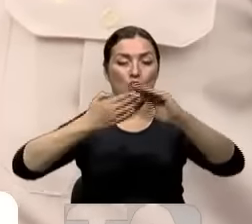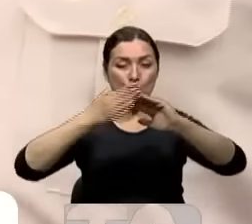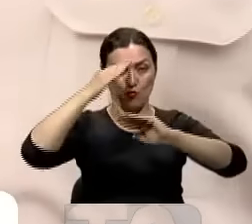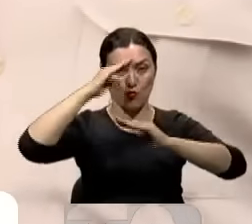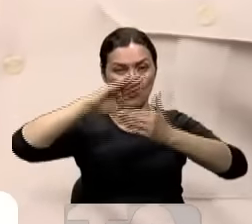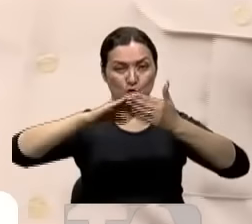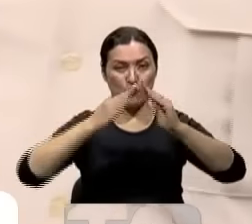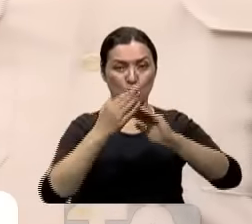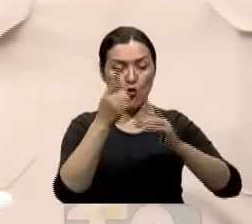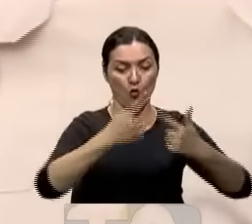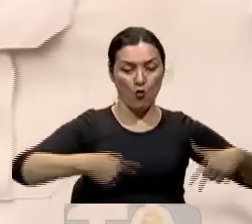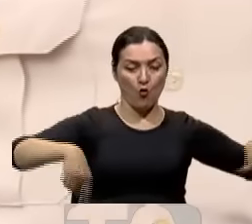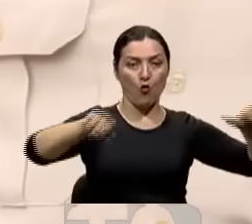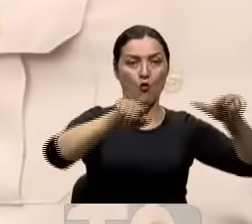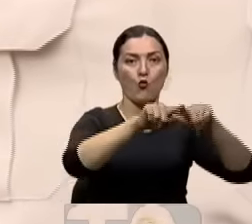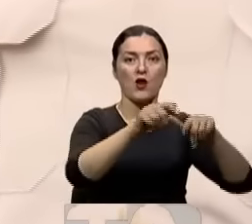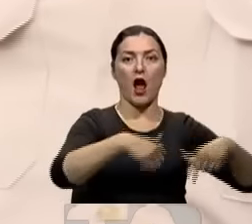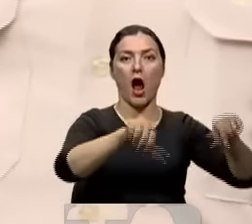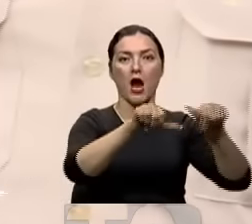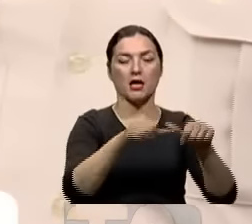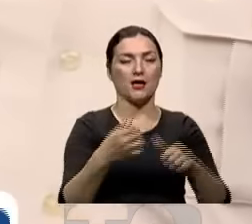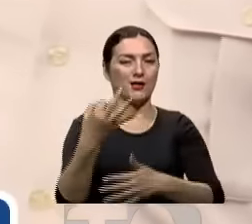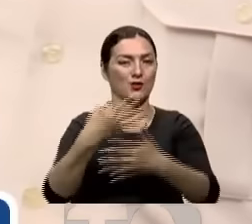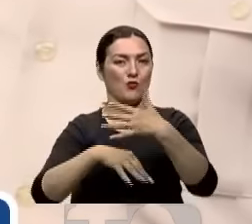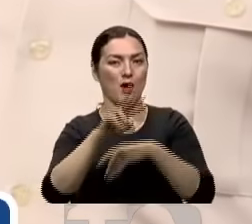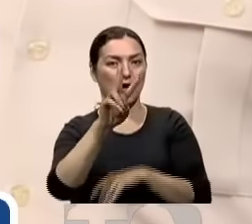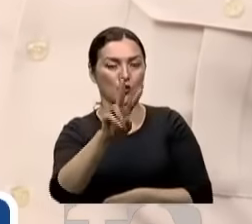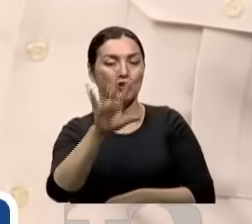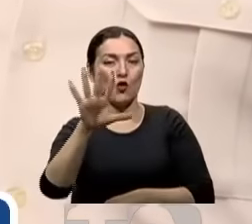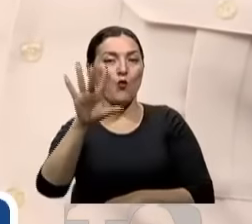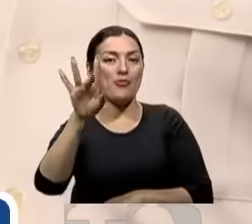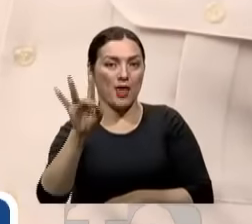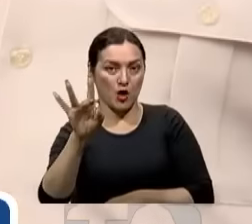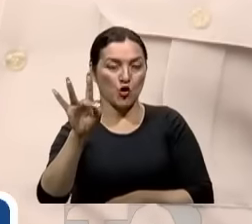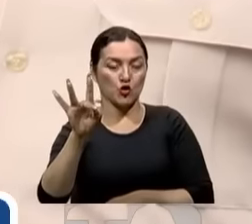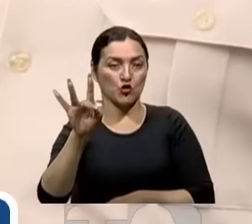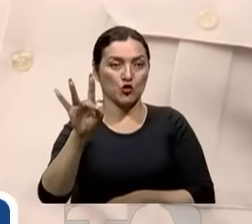un subcircuito, es decir, Quito tiene 258